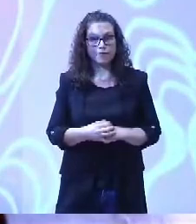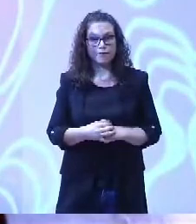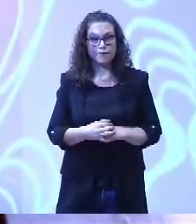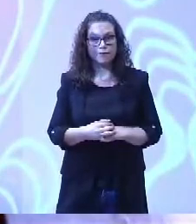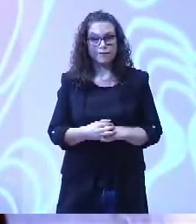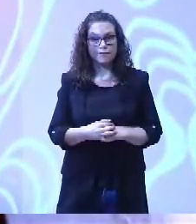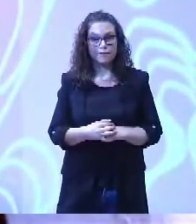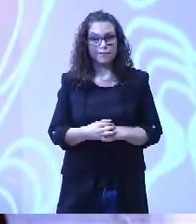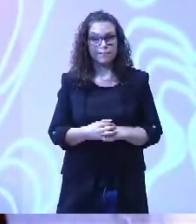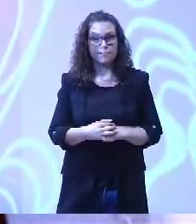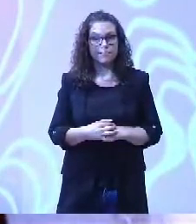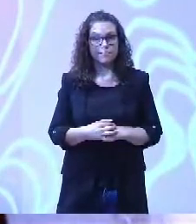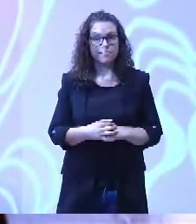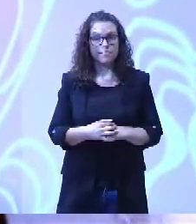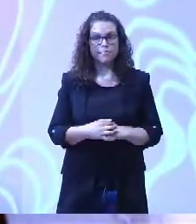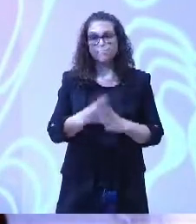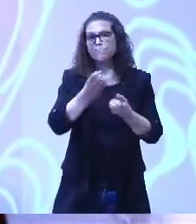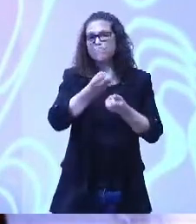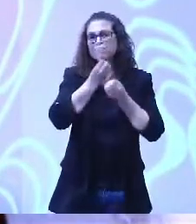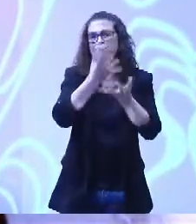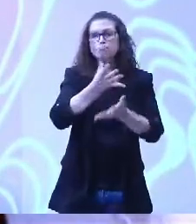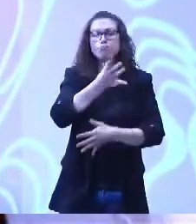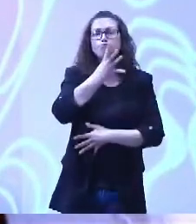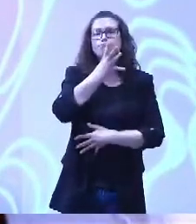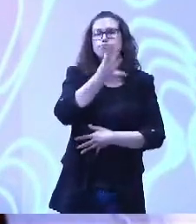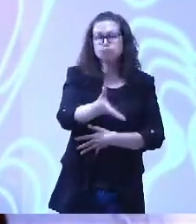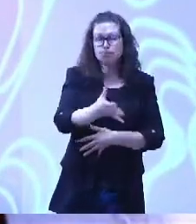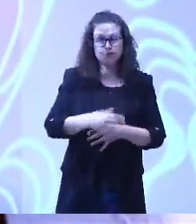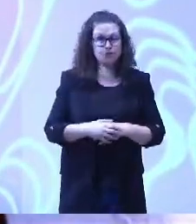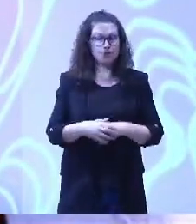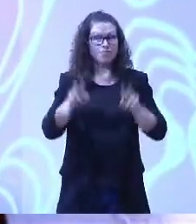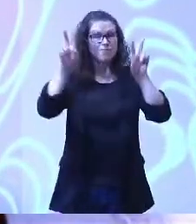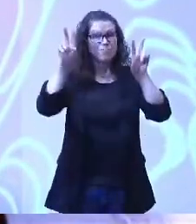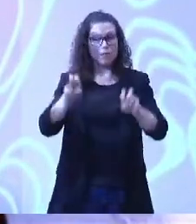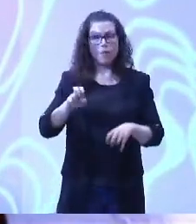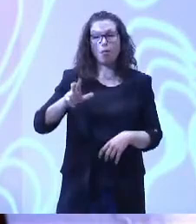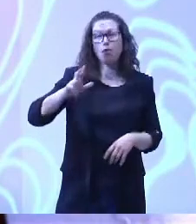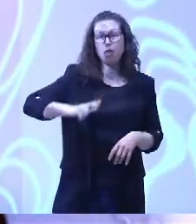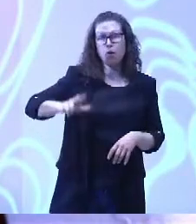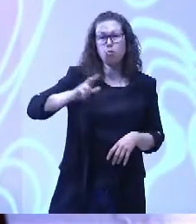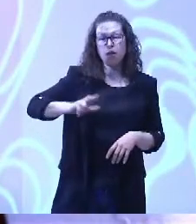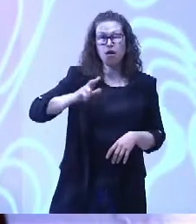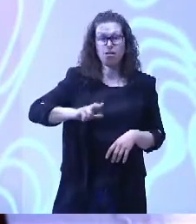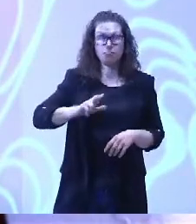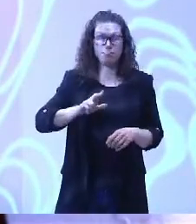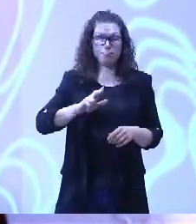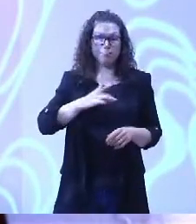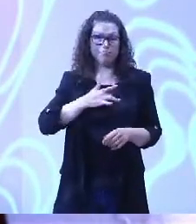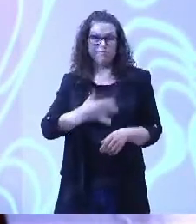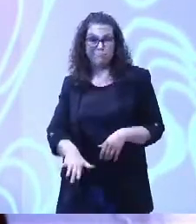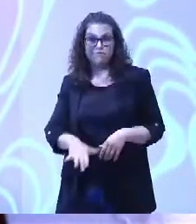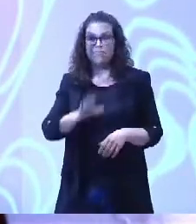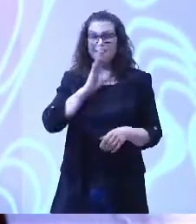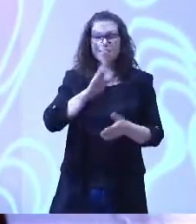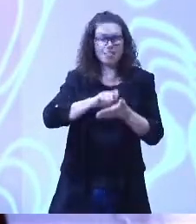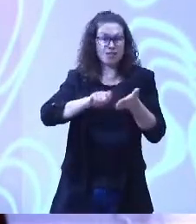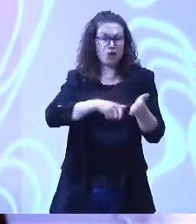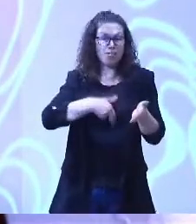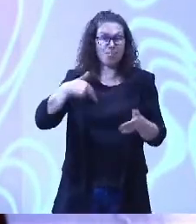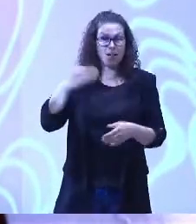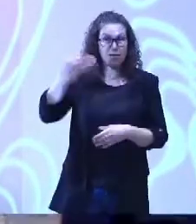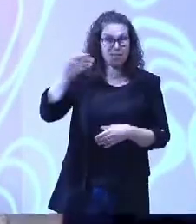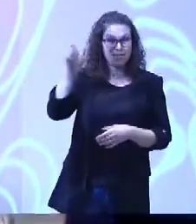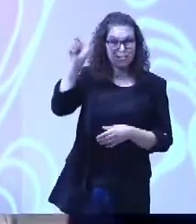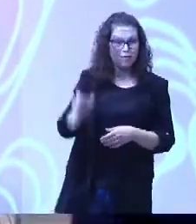Lo digo todo esto por la condonación y de la deuda que ha comentado el secretario general, José Ramón Gómez Besteiro,